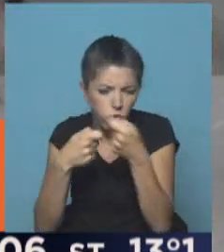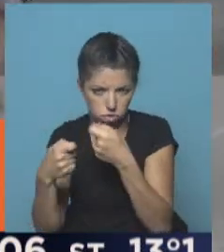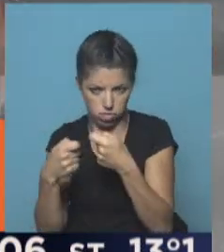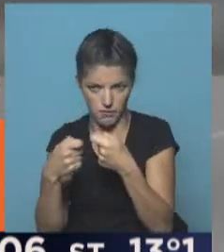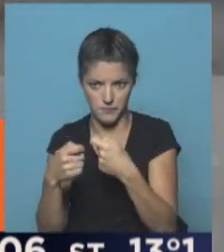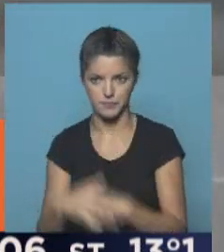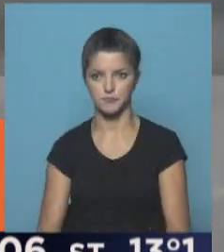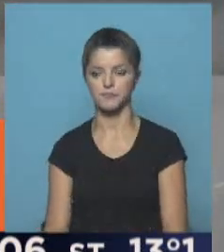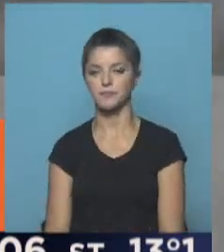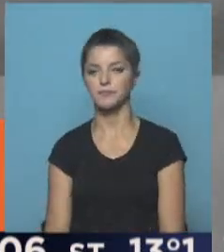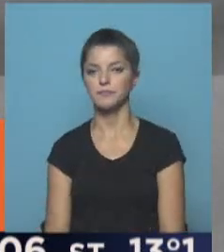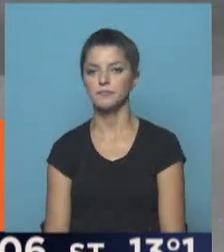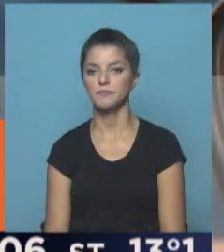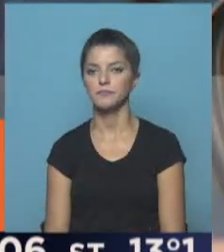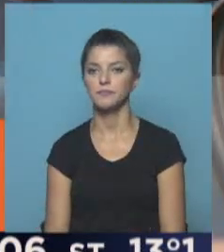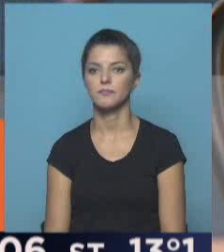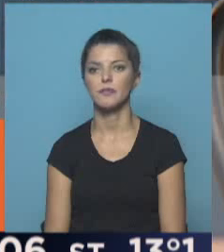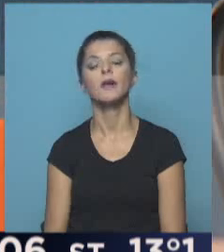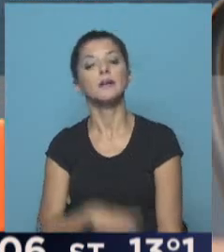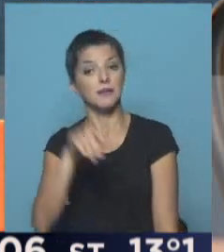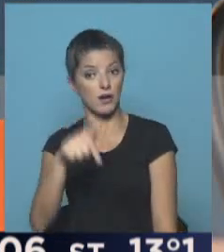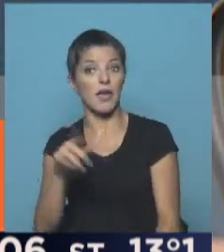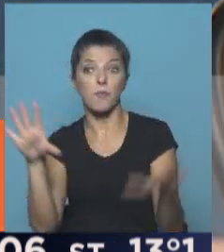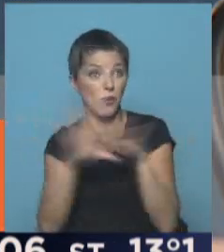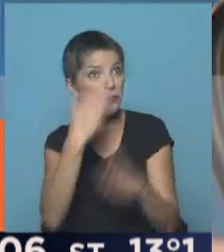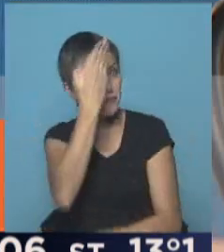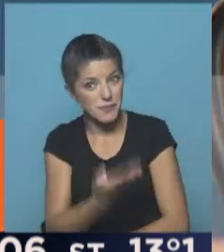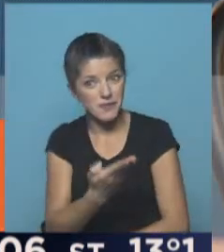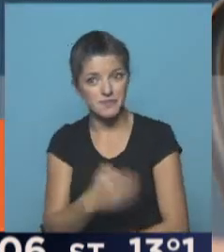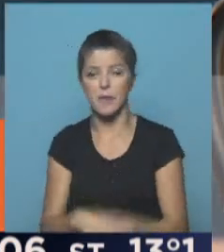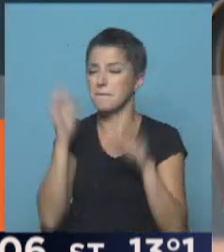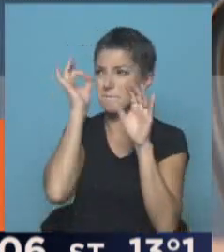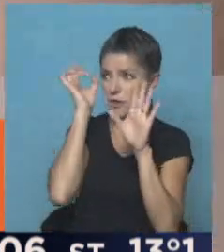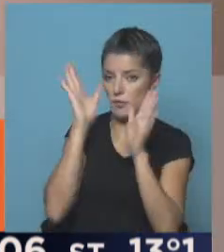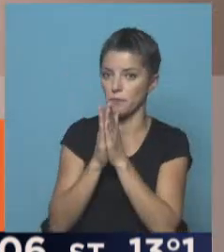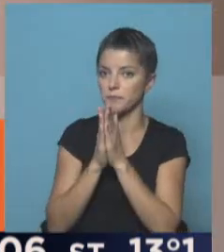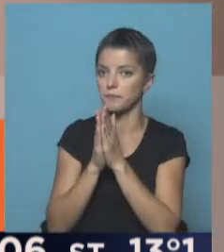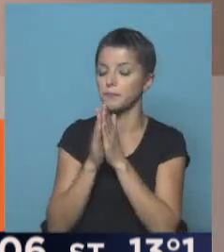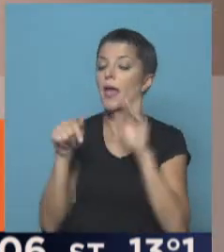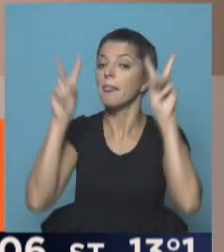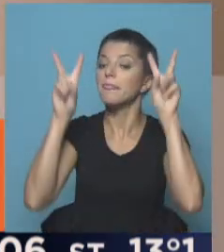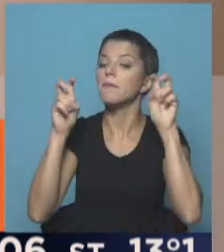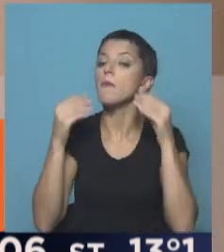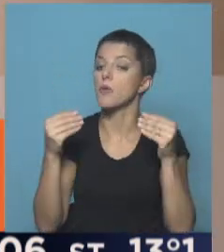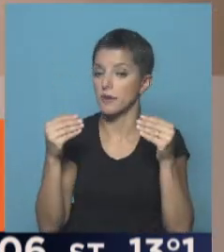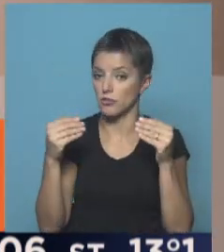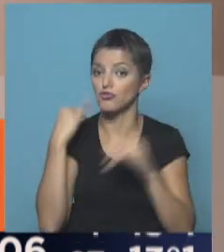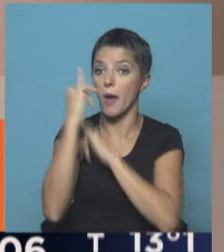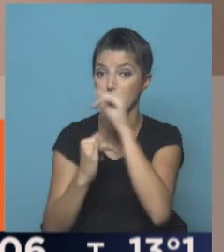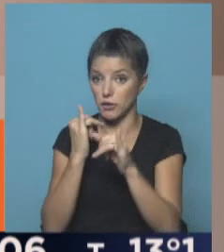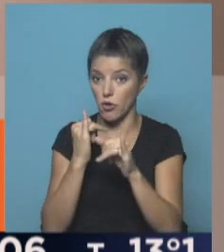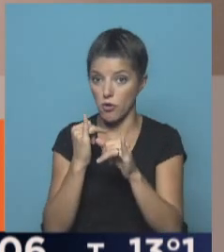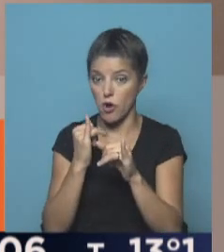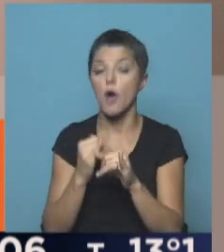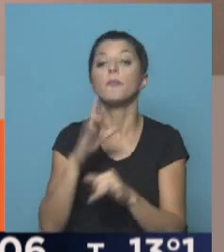conjunto, a granel. Ya que te tenemos acá, digo, discúlpame, tema, ¿por qué menciono el tema de que pequeños